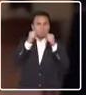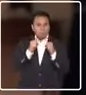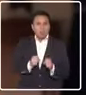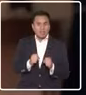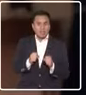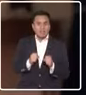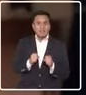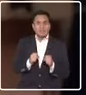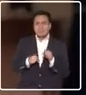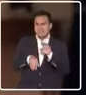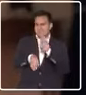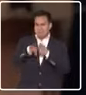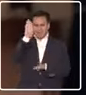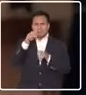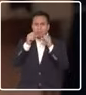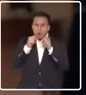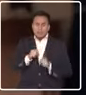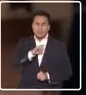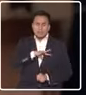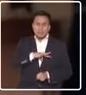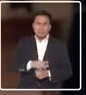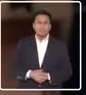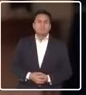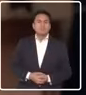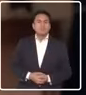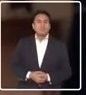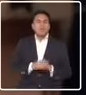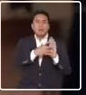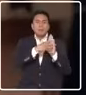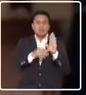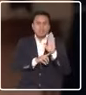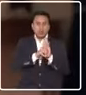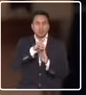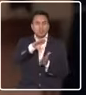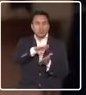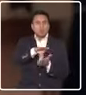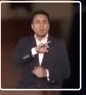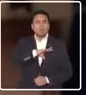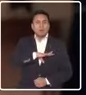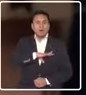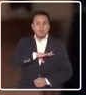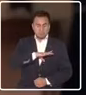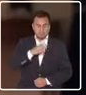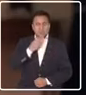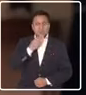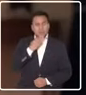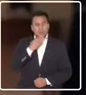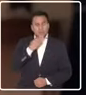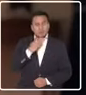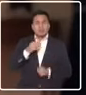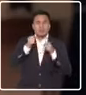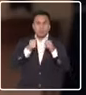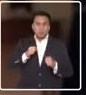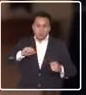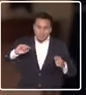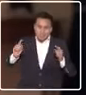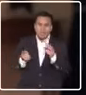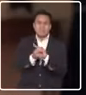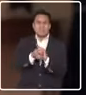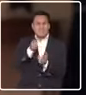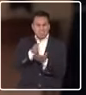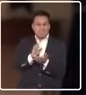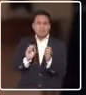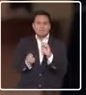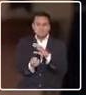puede más que eso y que el modelo de desarrollo de nuestro país también puede cambiar y